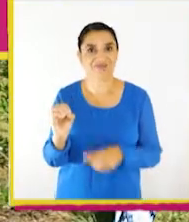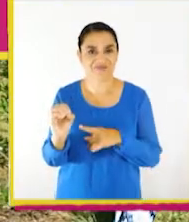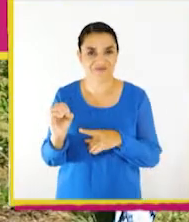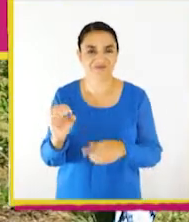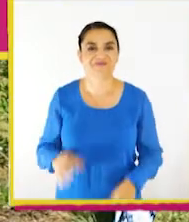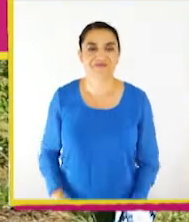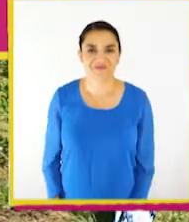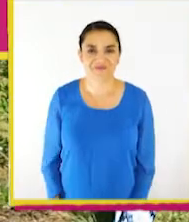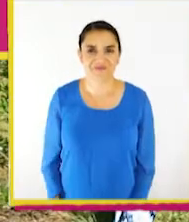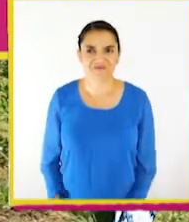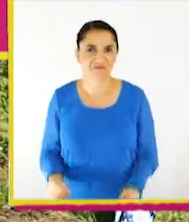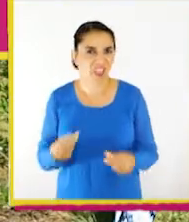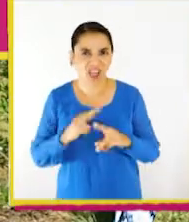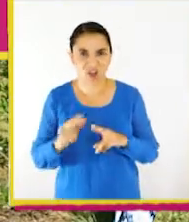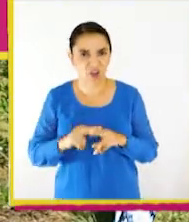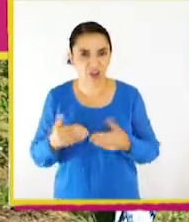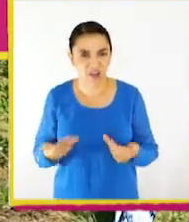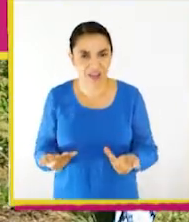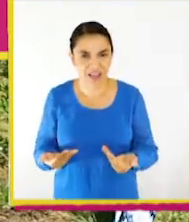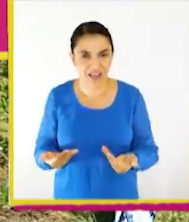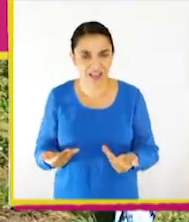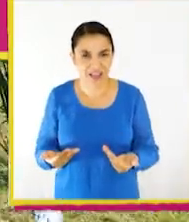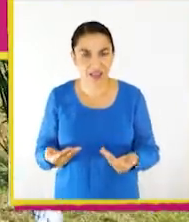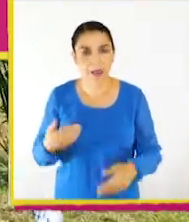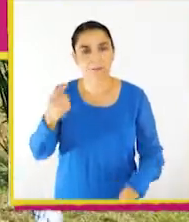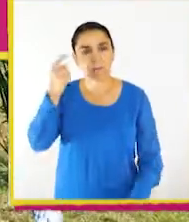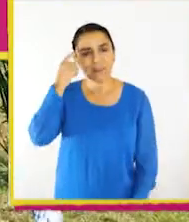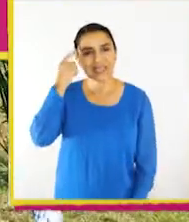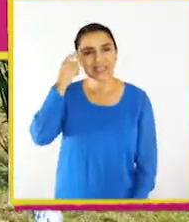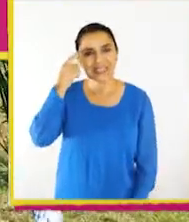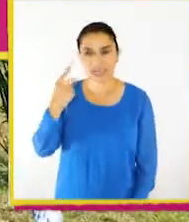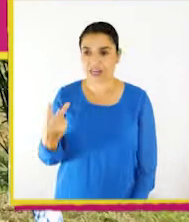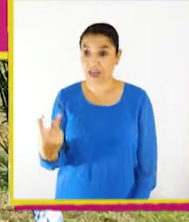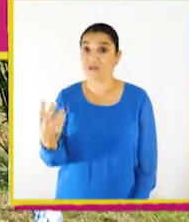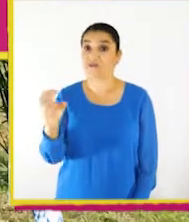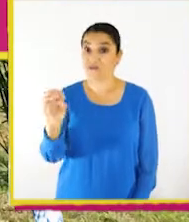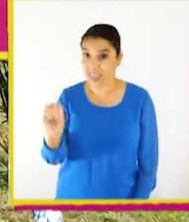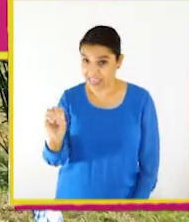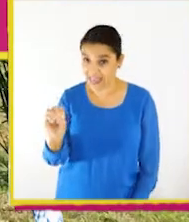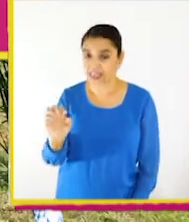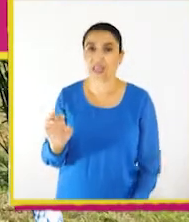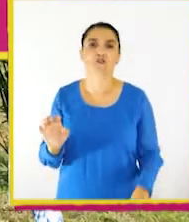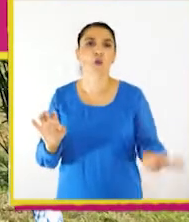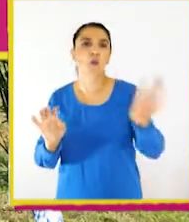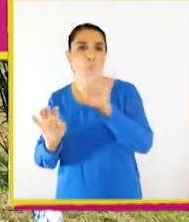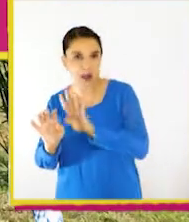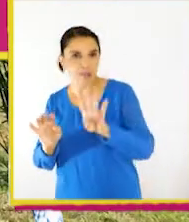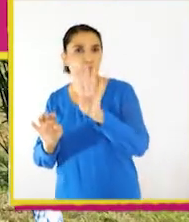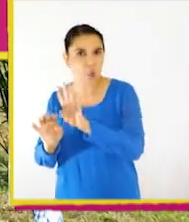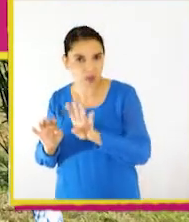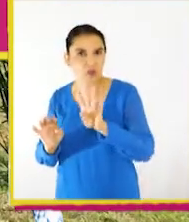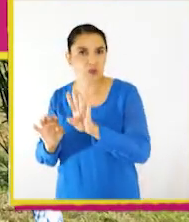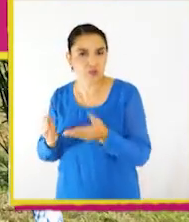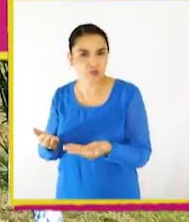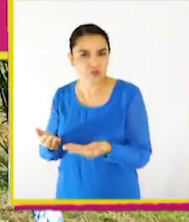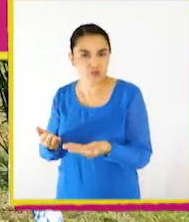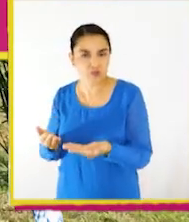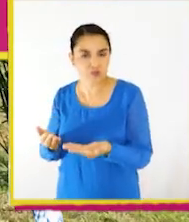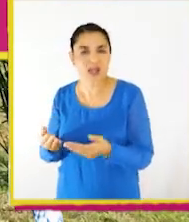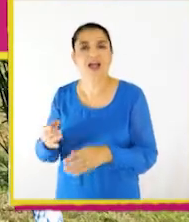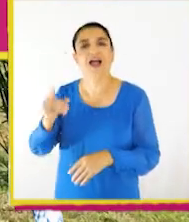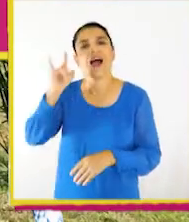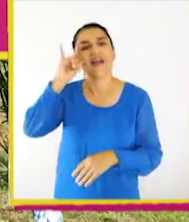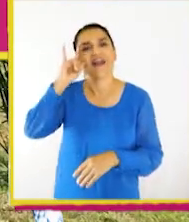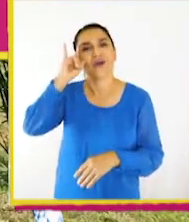20. ¿Qué hago ahora? Tengo que pensar cuántas veces cabe el 4 en el 20.